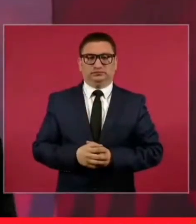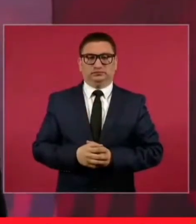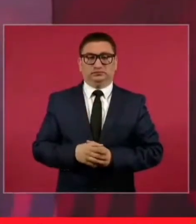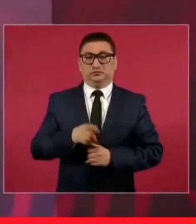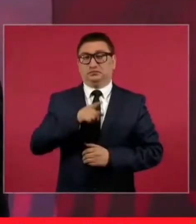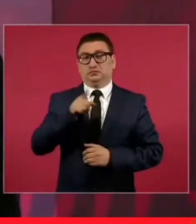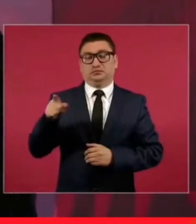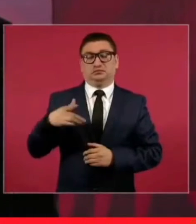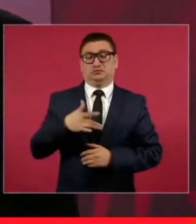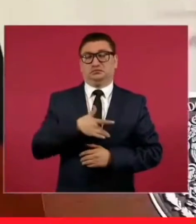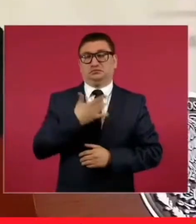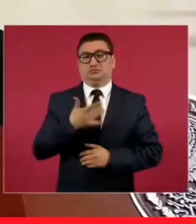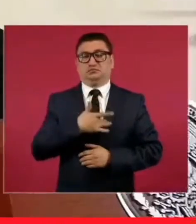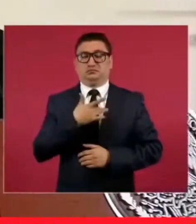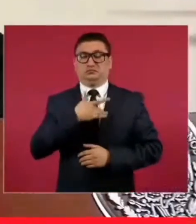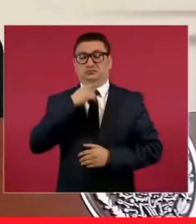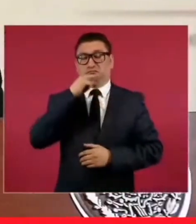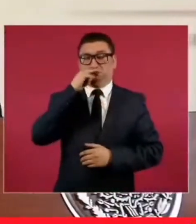presumen, ¿no?